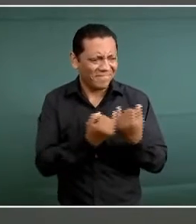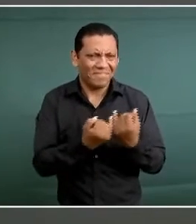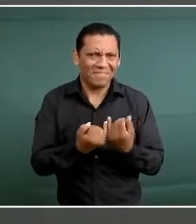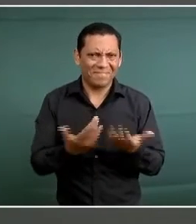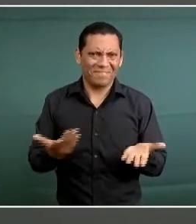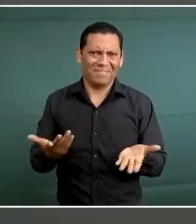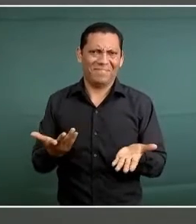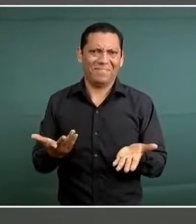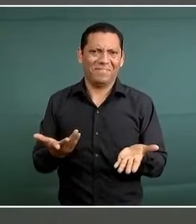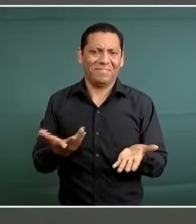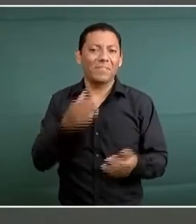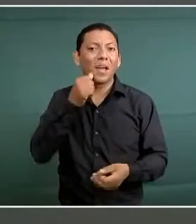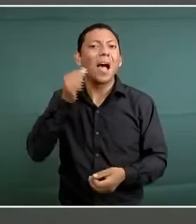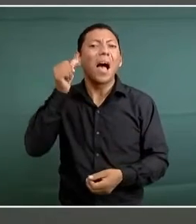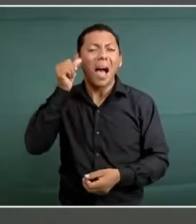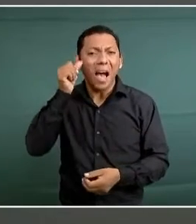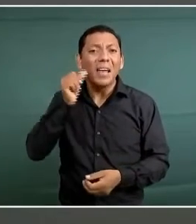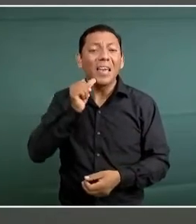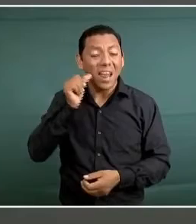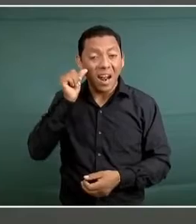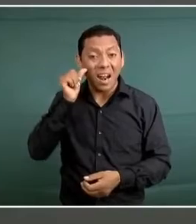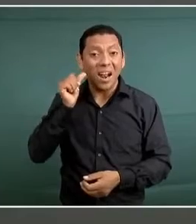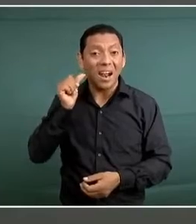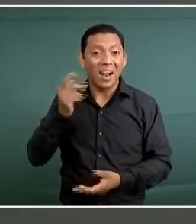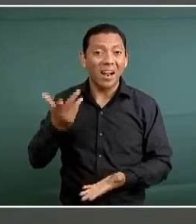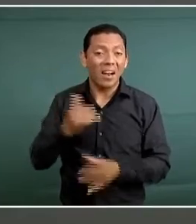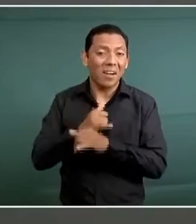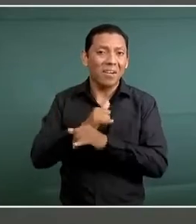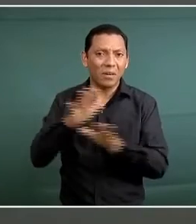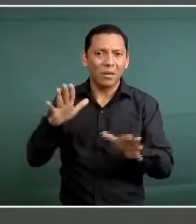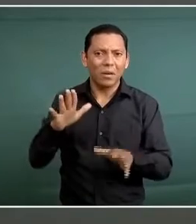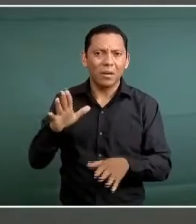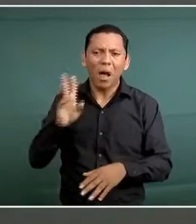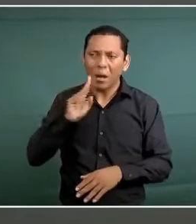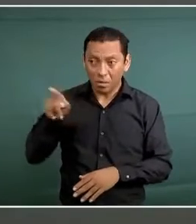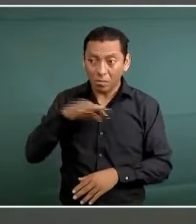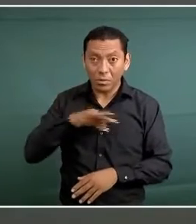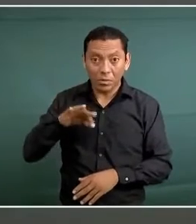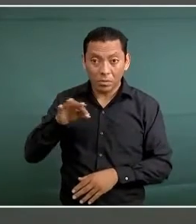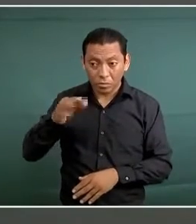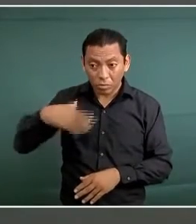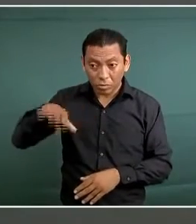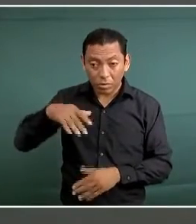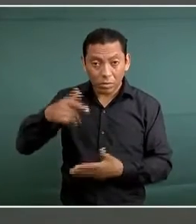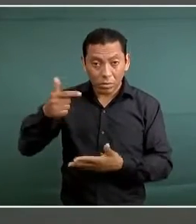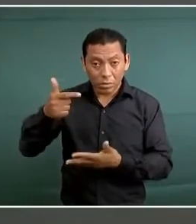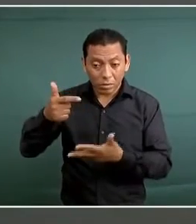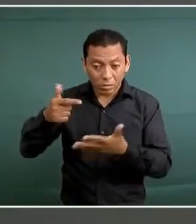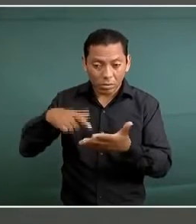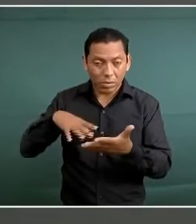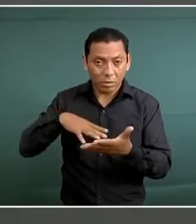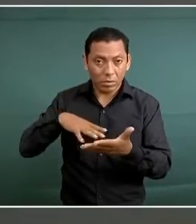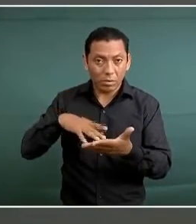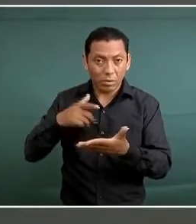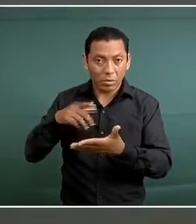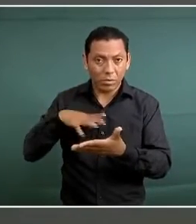ayer apareció no sé si puedes encontrar en la